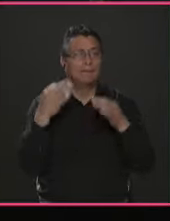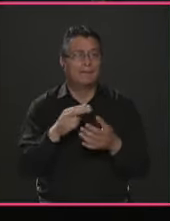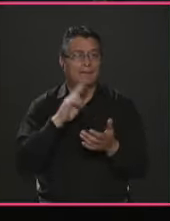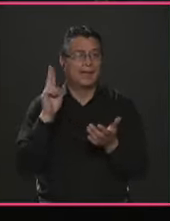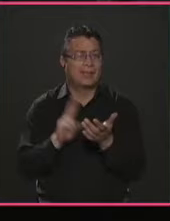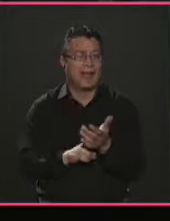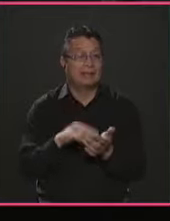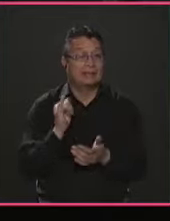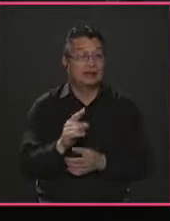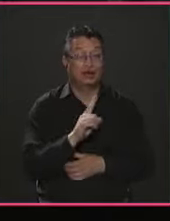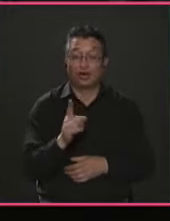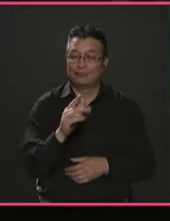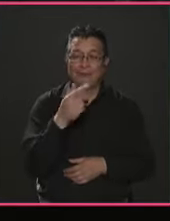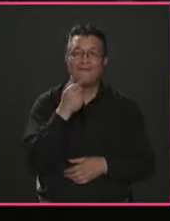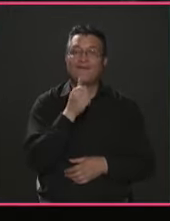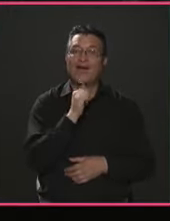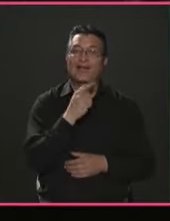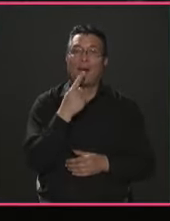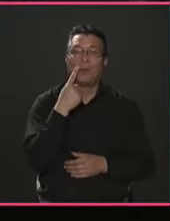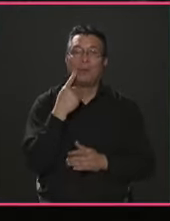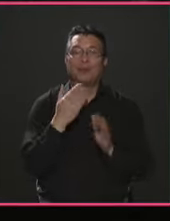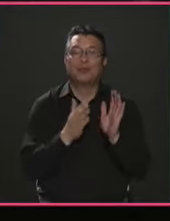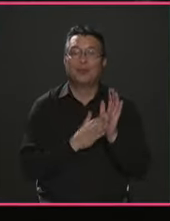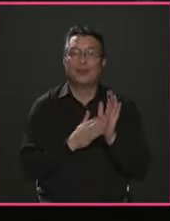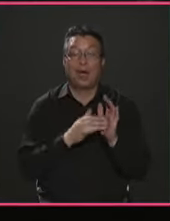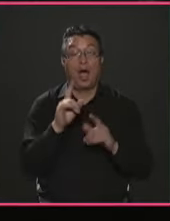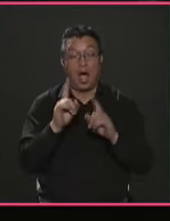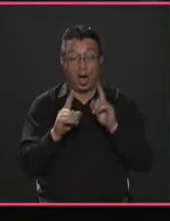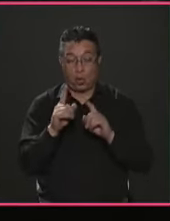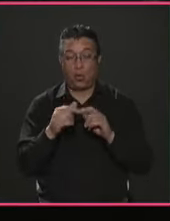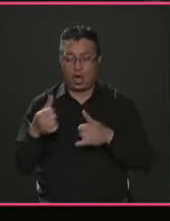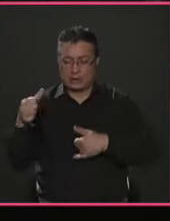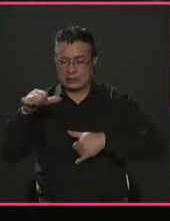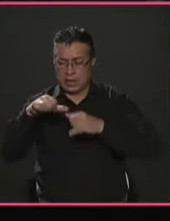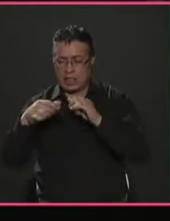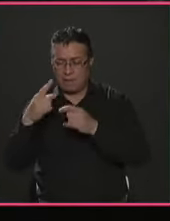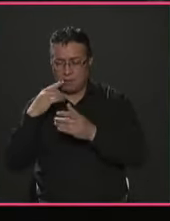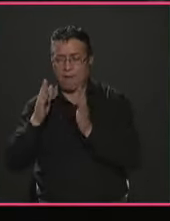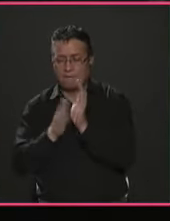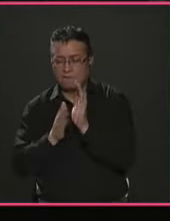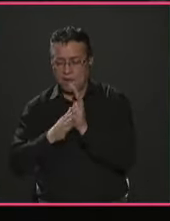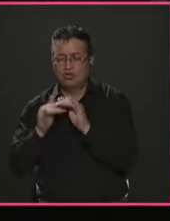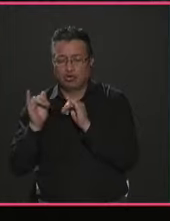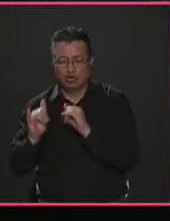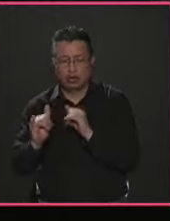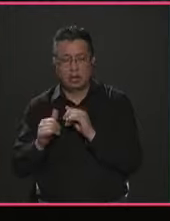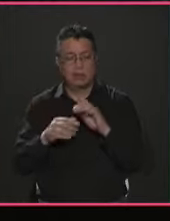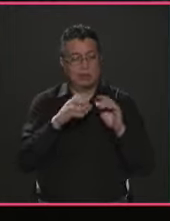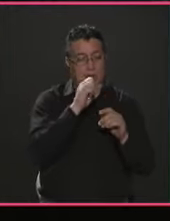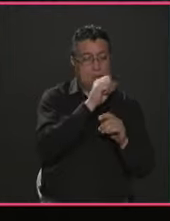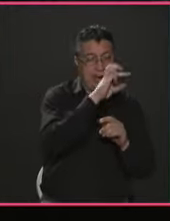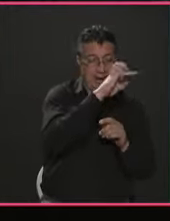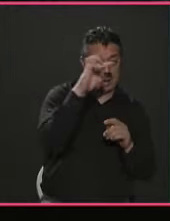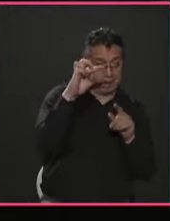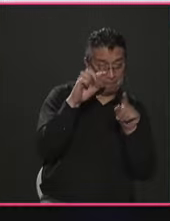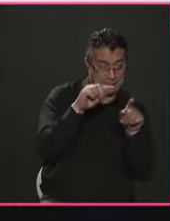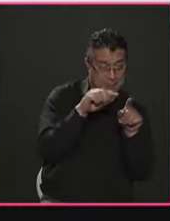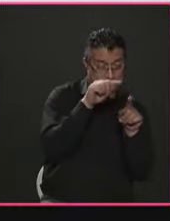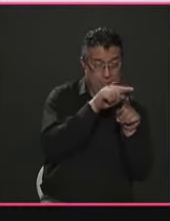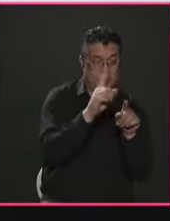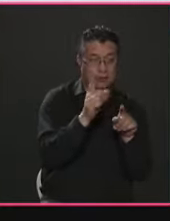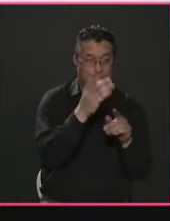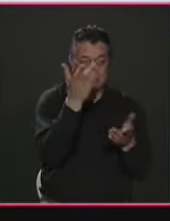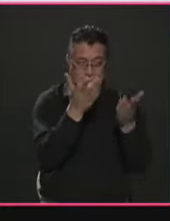algunas por ejemplo pueden estar basadas en evidencia científica pero en Sí esa Apps no está eh eh